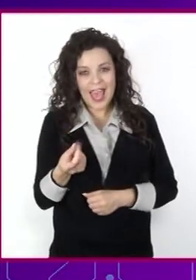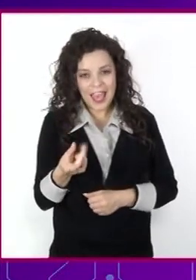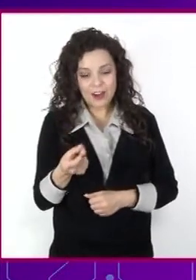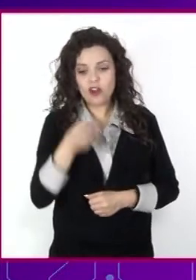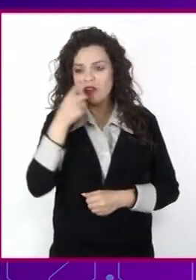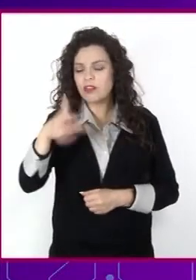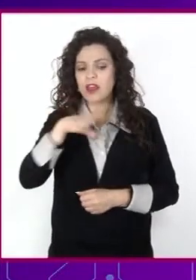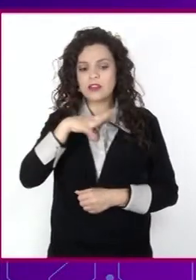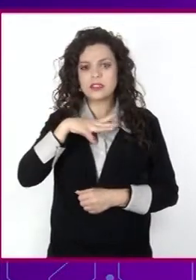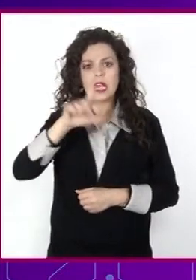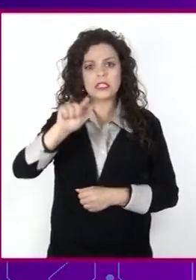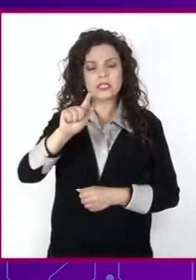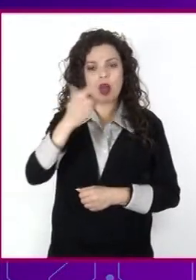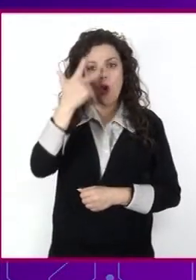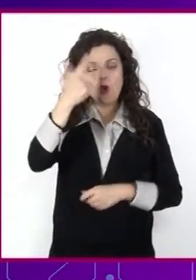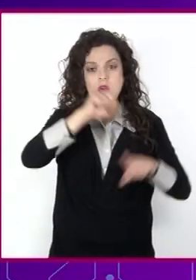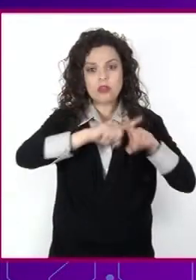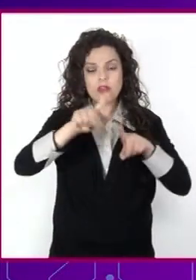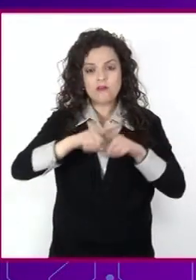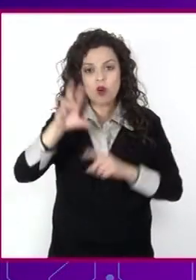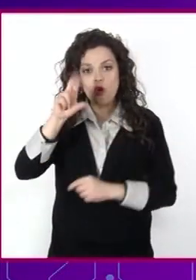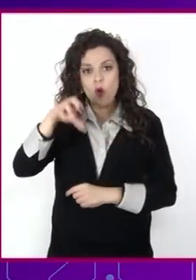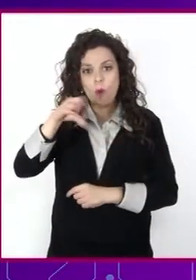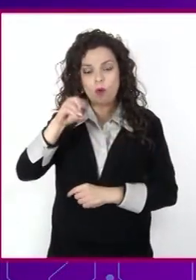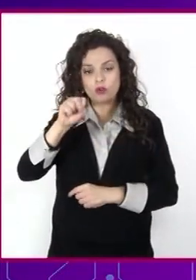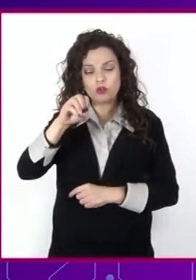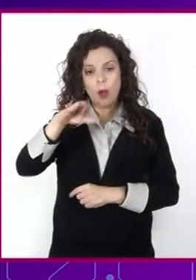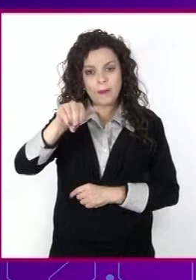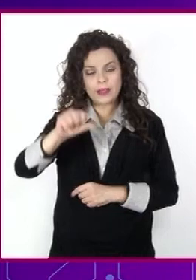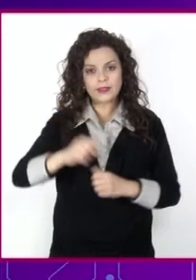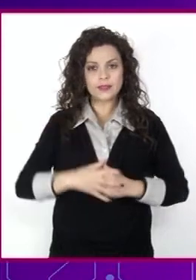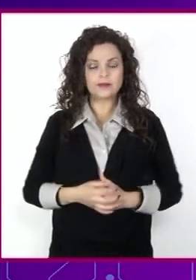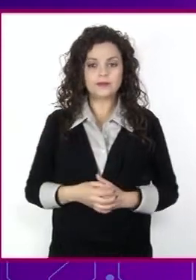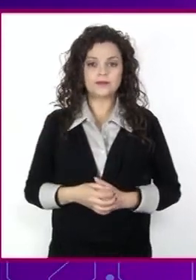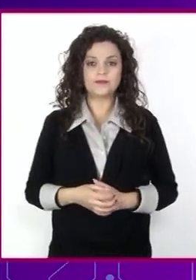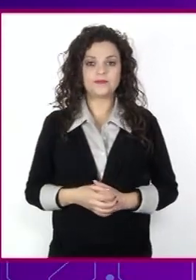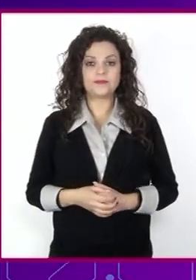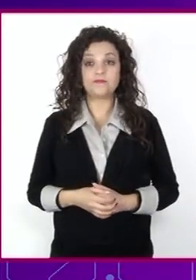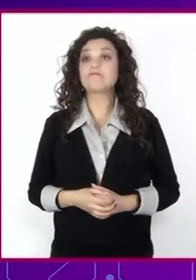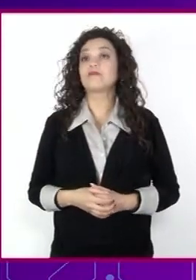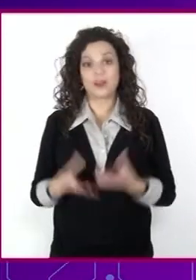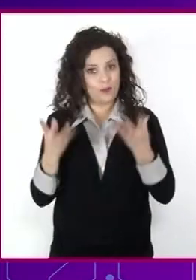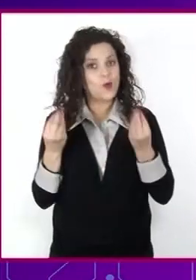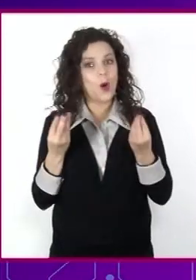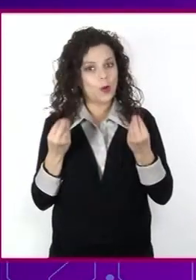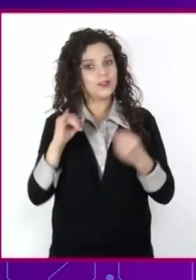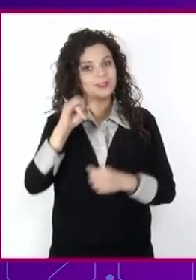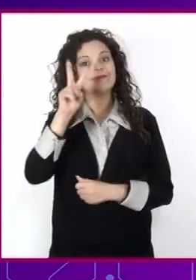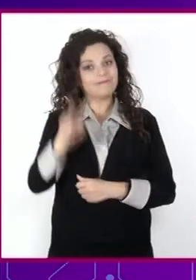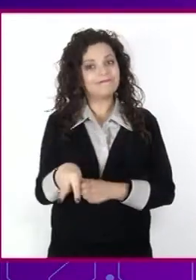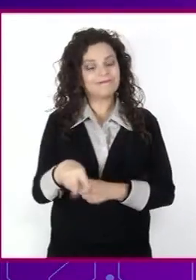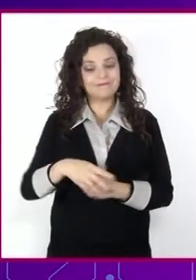tiene 78 cromosomas. Sí que son muchos.